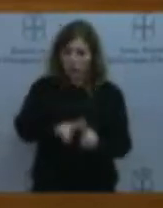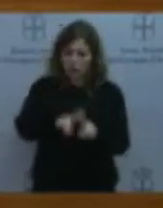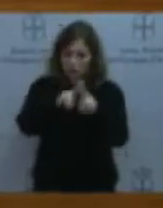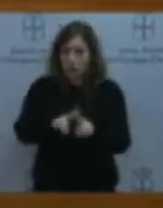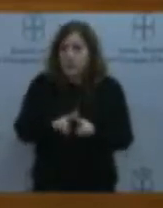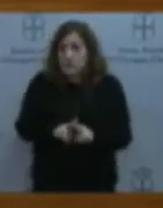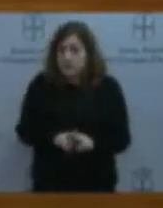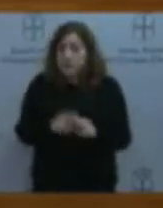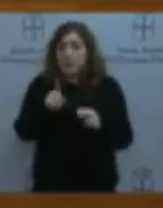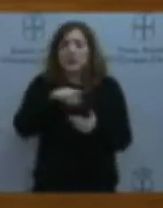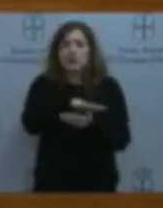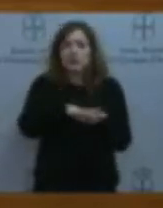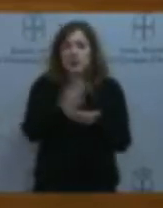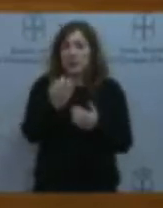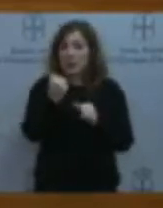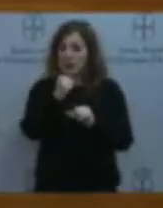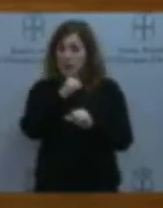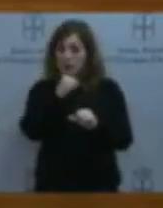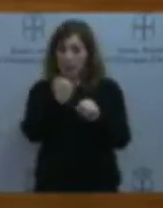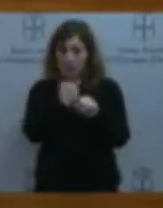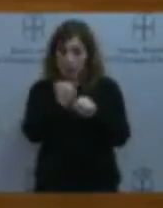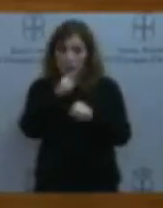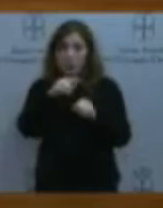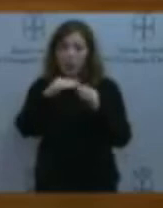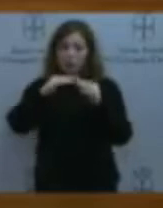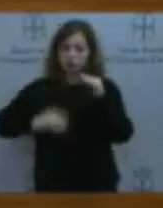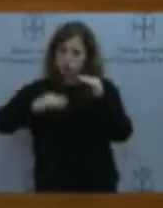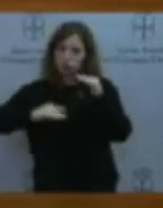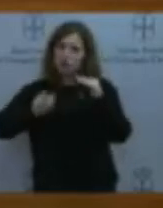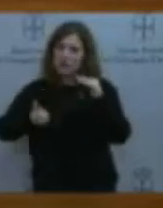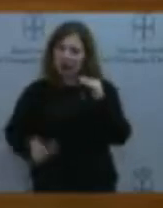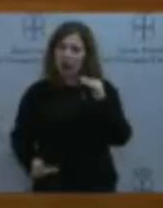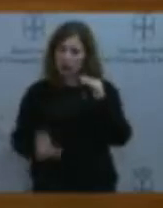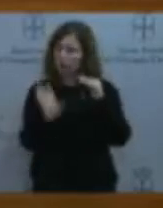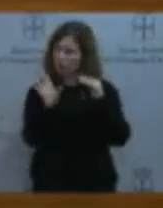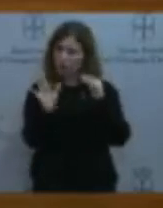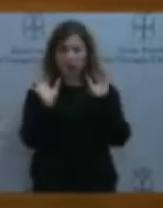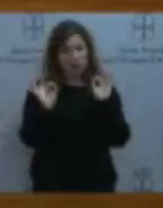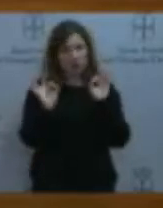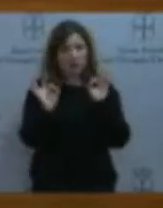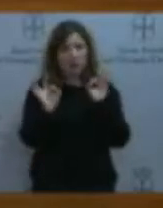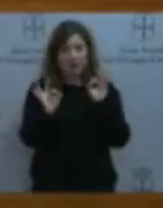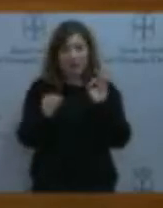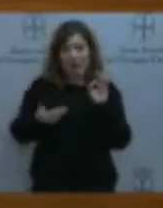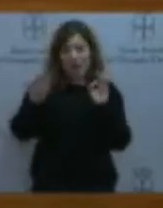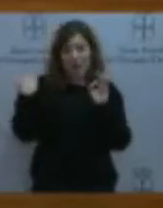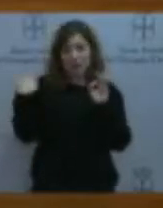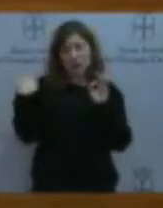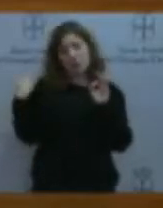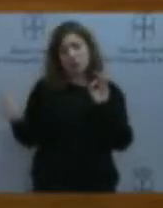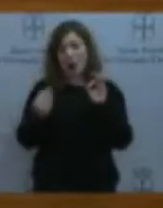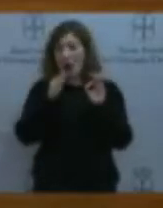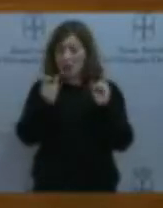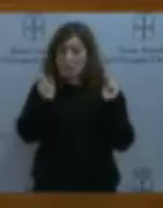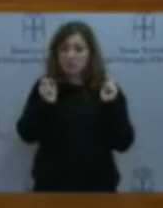en fin, y hablaba también de empleo, y me hablaba de la brecha salarial. Sí, claro que hay brecha salarial, y es mayor que antes. Y ha habido una